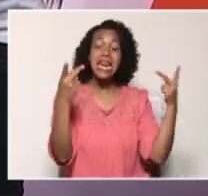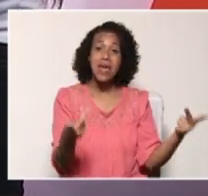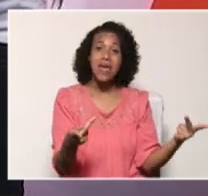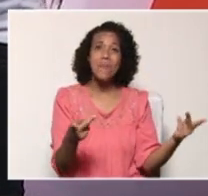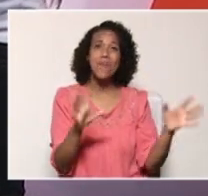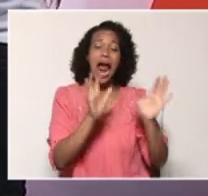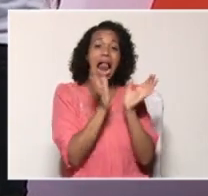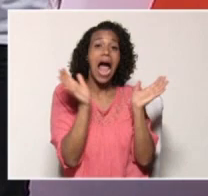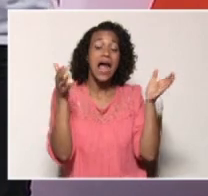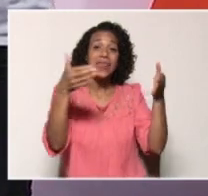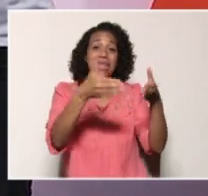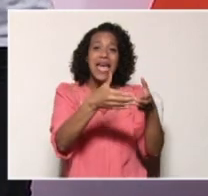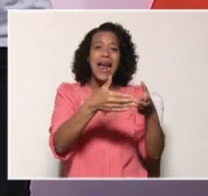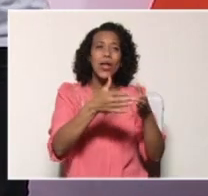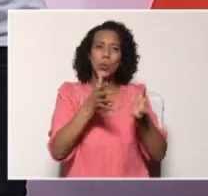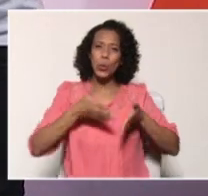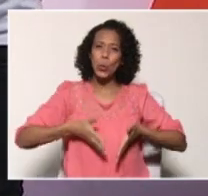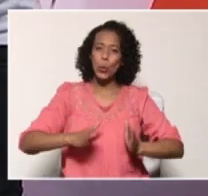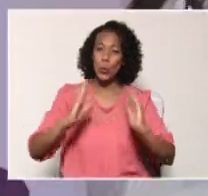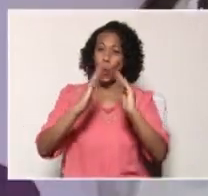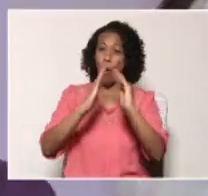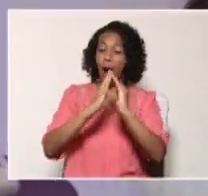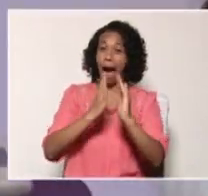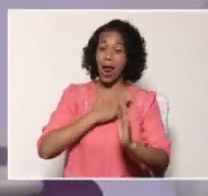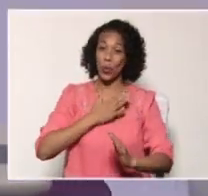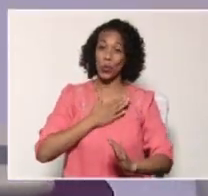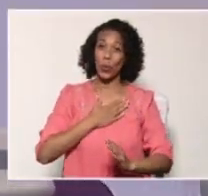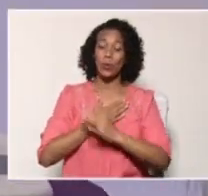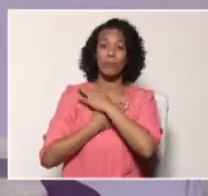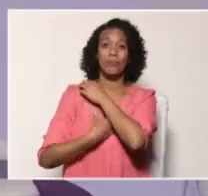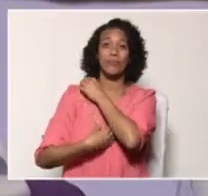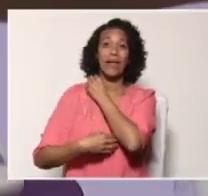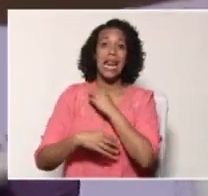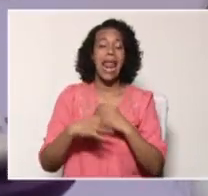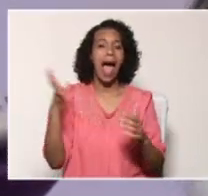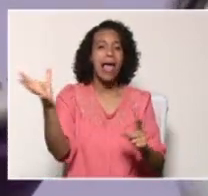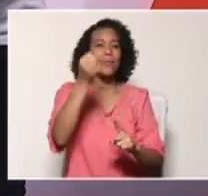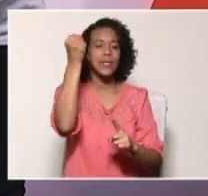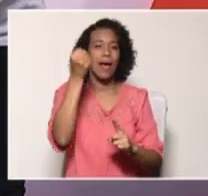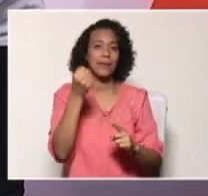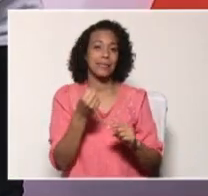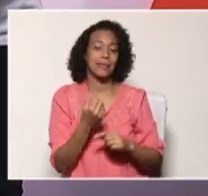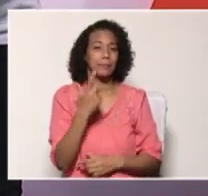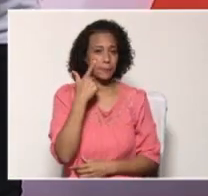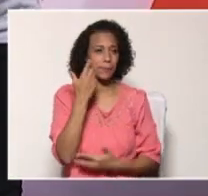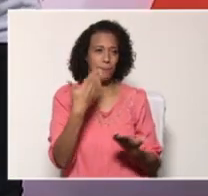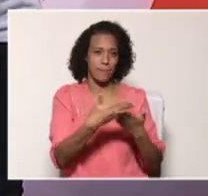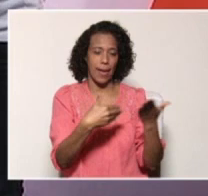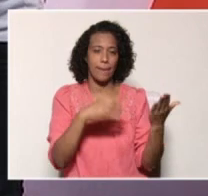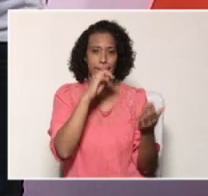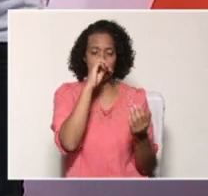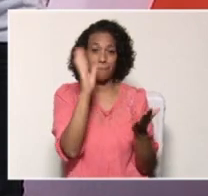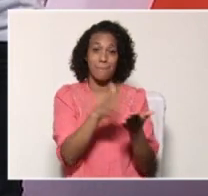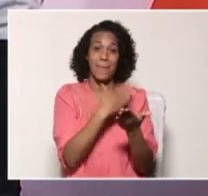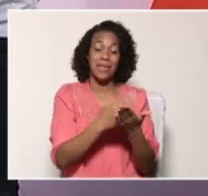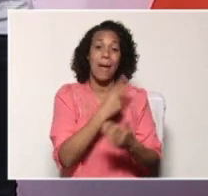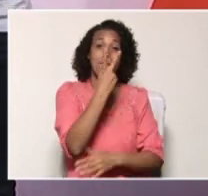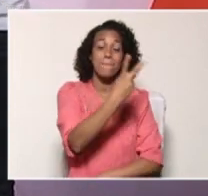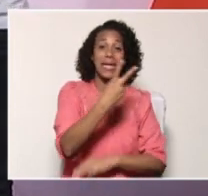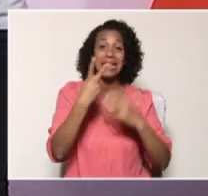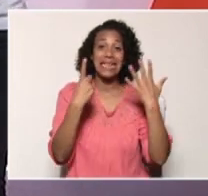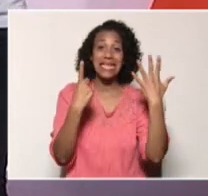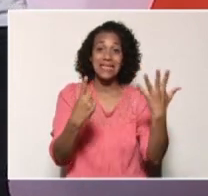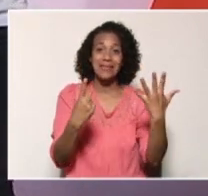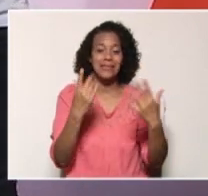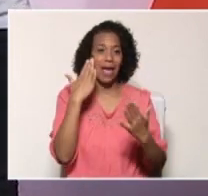La Tierra, Nuestro Hogar, para tercer grado, está la adivinanza. Página